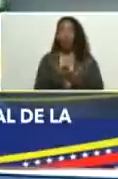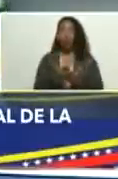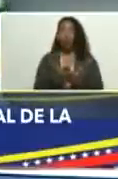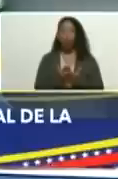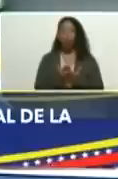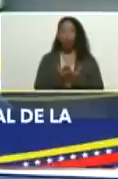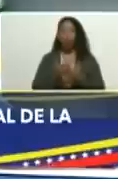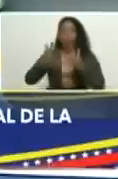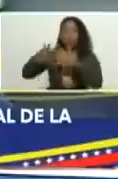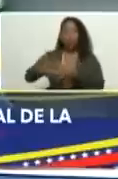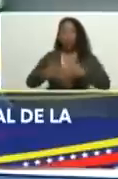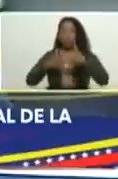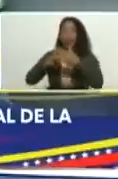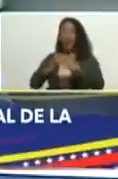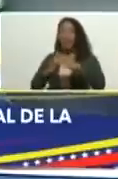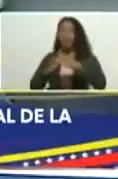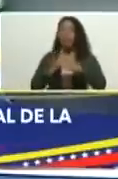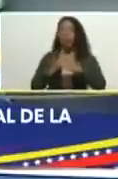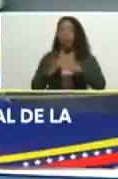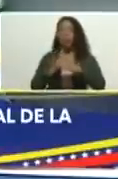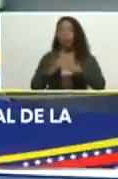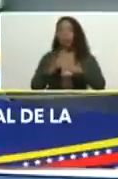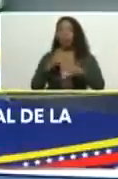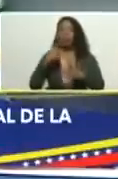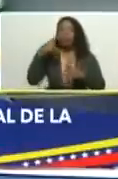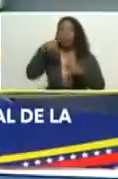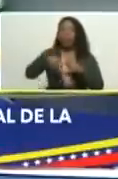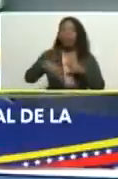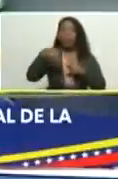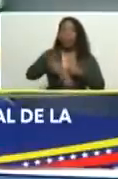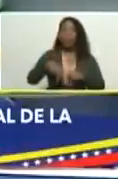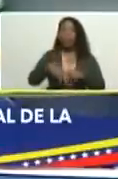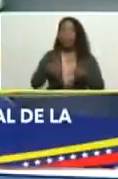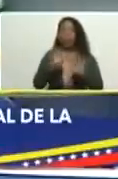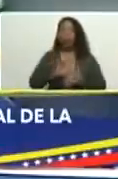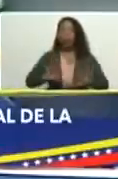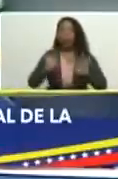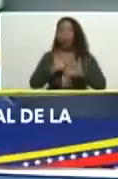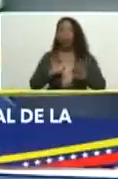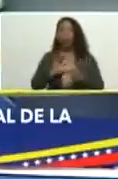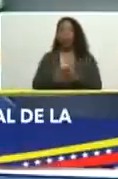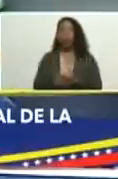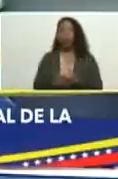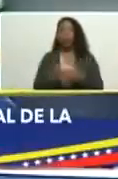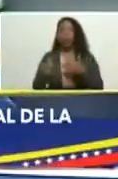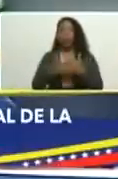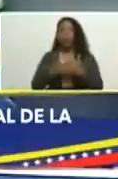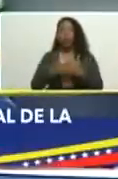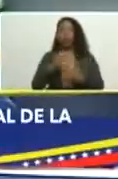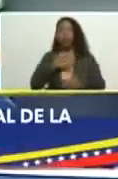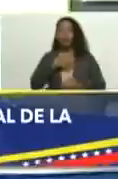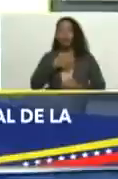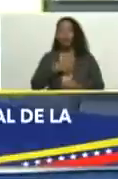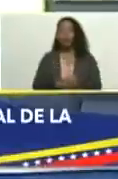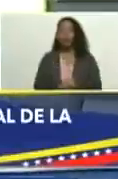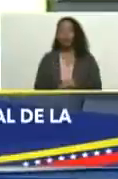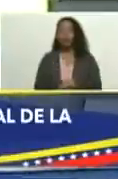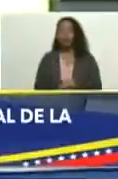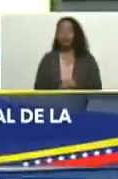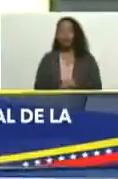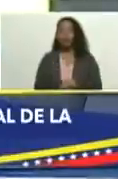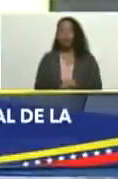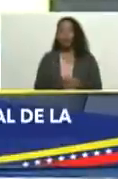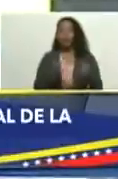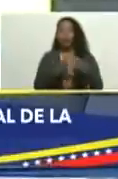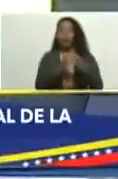imperialismo a cortarnos materia prima de ninguna industria nacional. Señora vicepresidenta, que los compañeros vayan a reunirse con Pedro